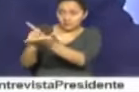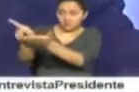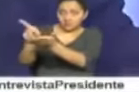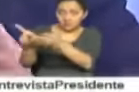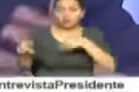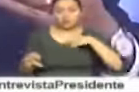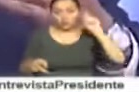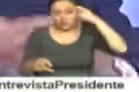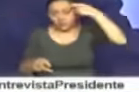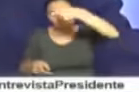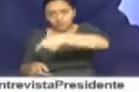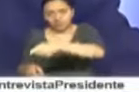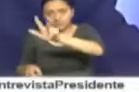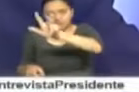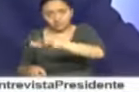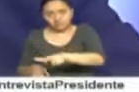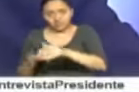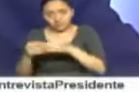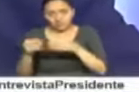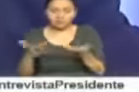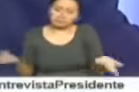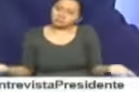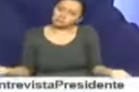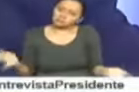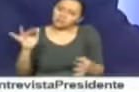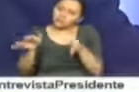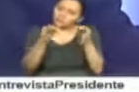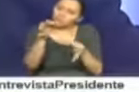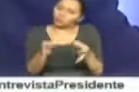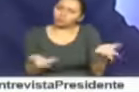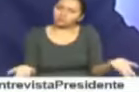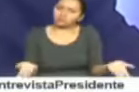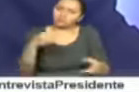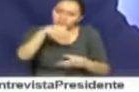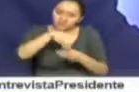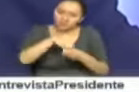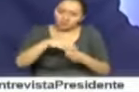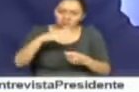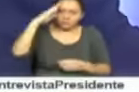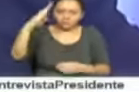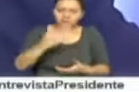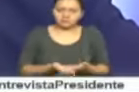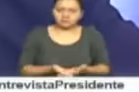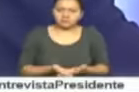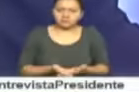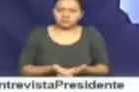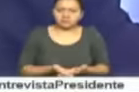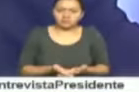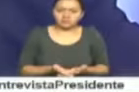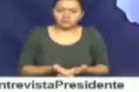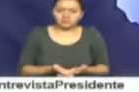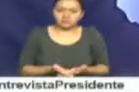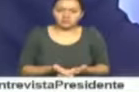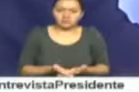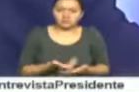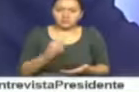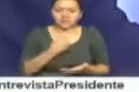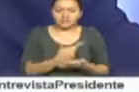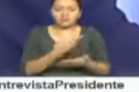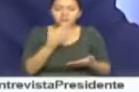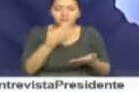país como Ecuador. Alguien tiene que decir basta ante esta injusticia. De hecho, dentro de la propia Fuerza Armada, eso es 6 veces mayor de lo que, más grande